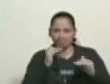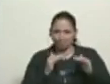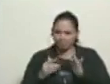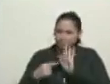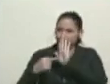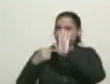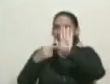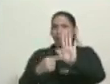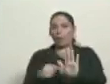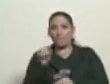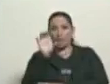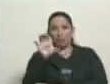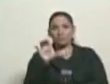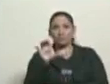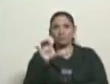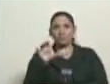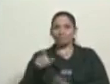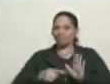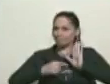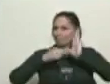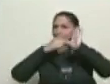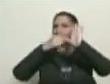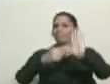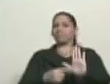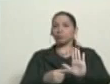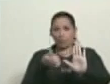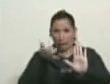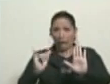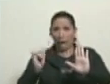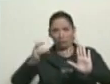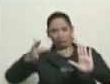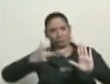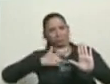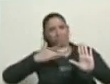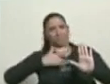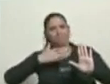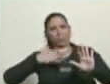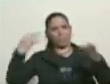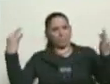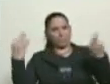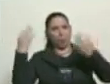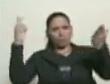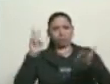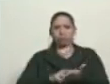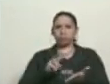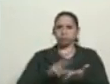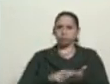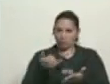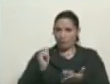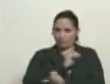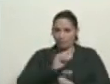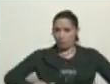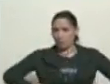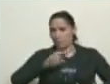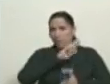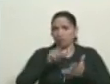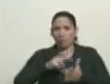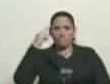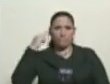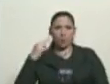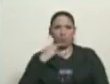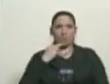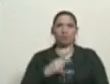país, como en esencia está, como verdaderamente está la Fuerza Armada Nacional